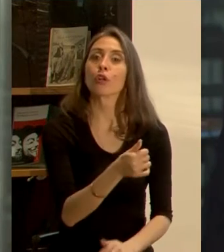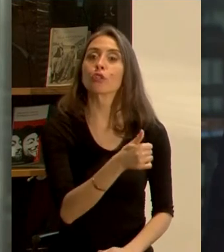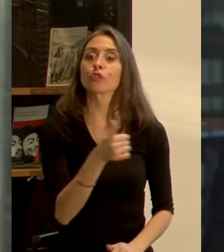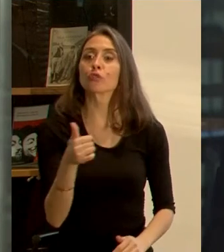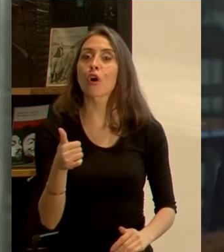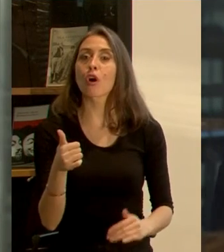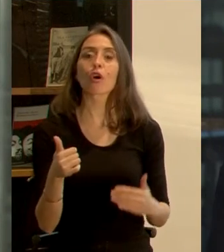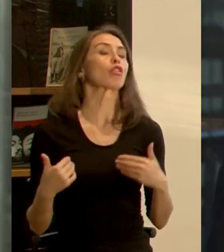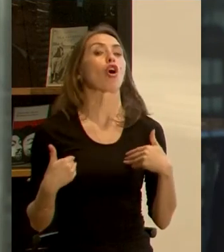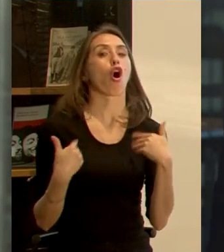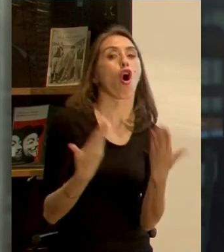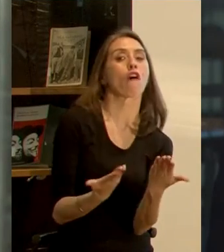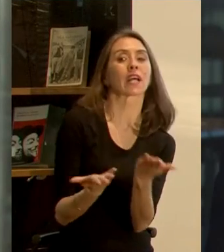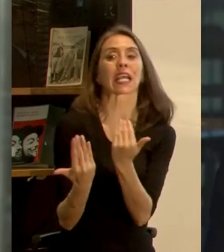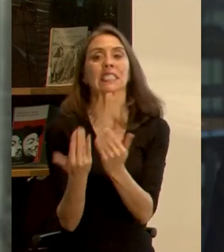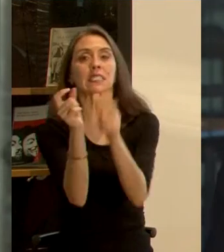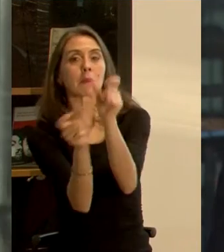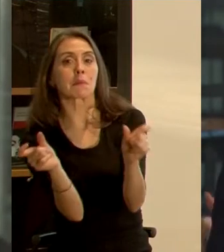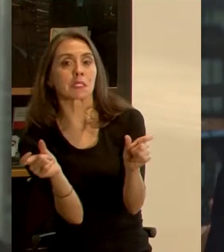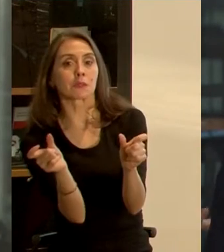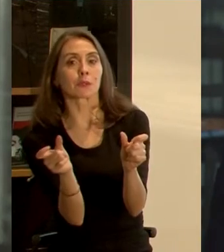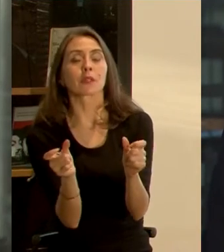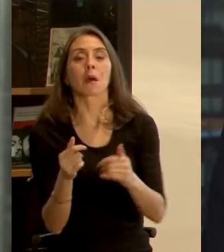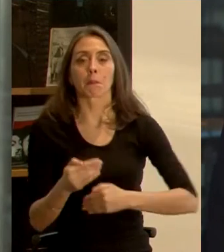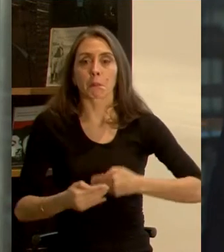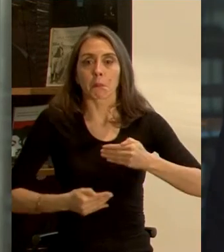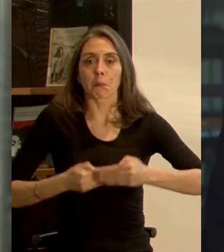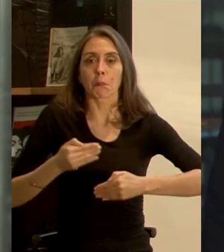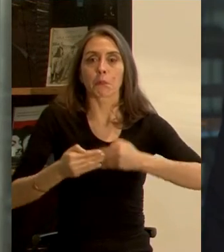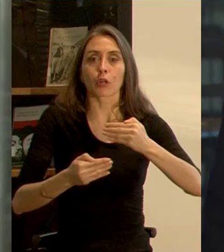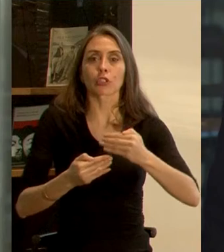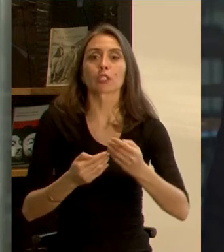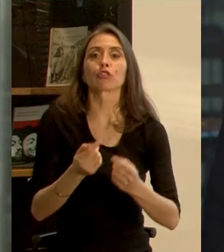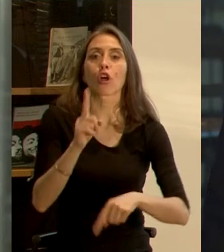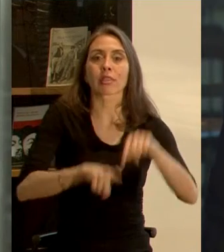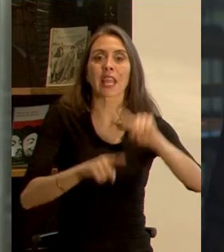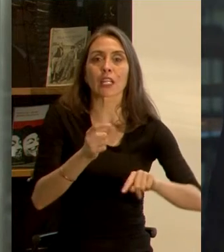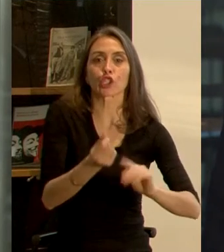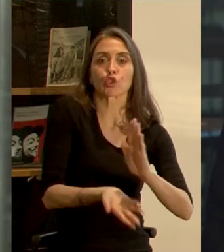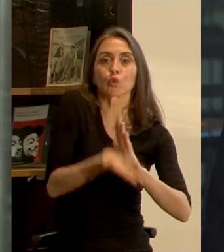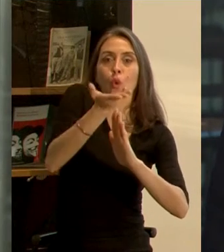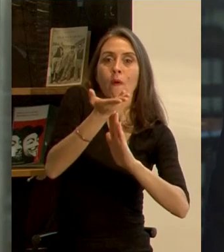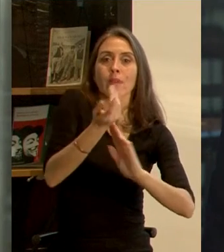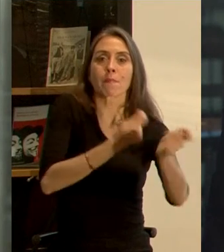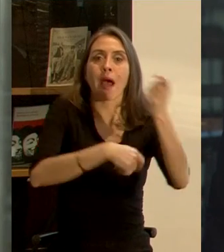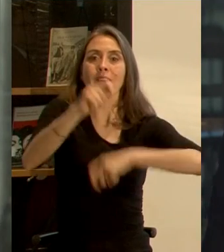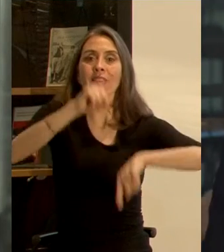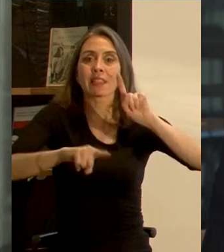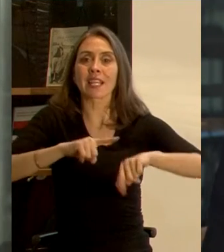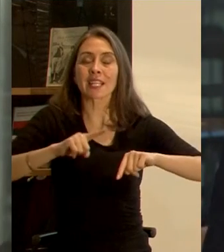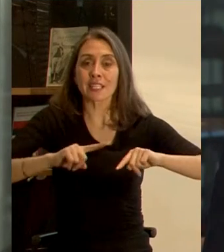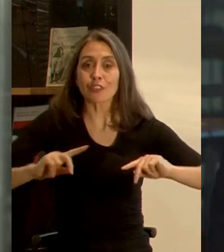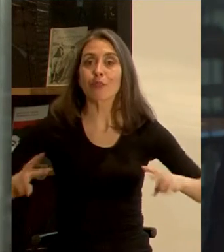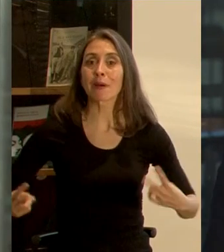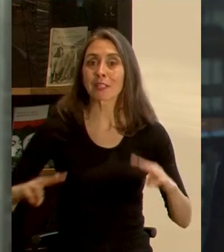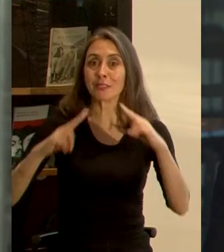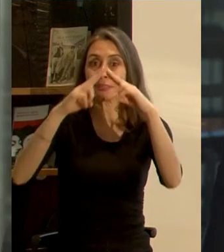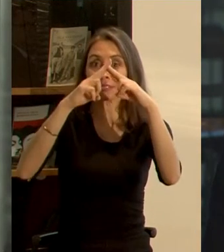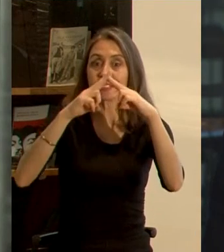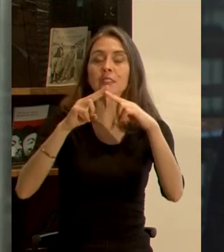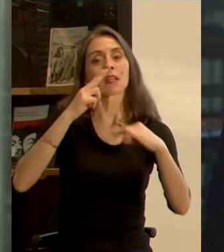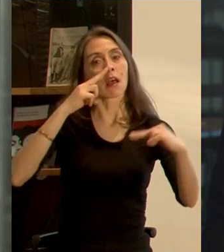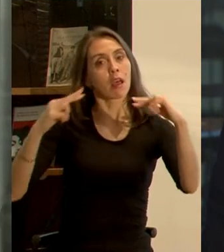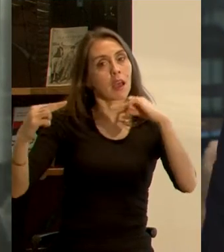la oferta y de la demanda y fundamentalmente los procesos especulativos. Y uno podría ir mirando la ciudad en ese